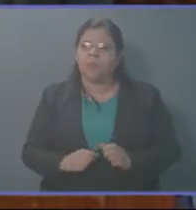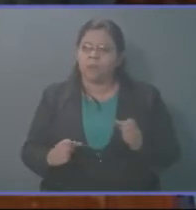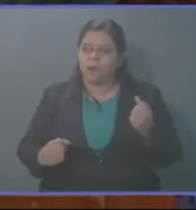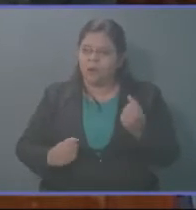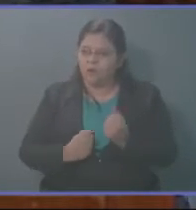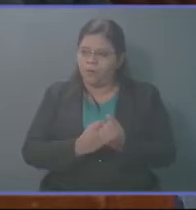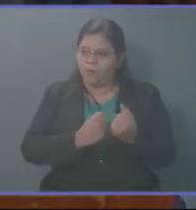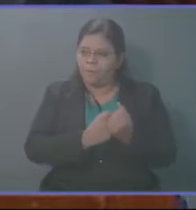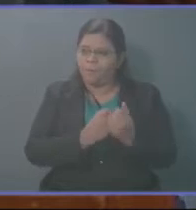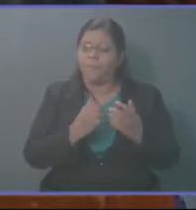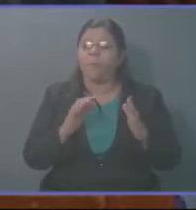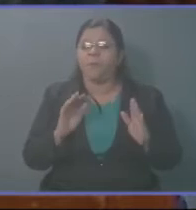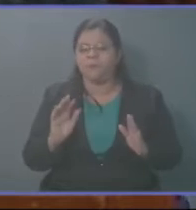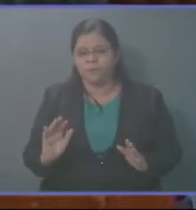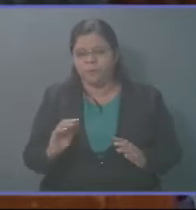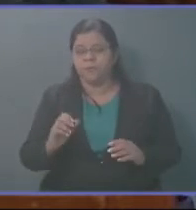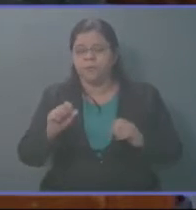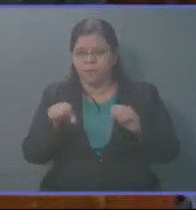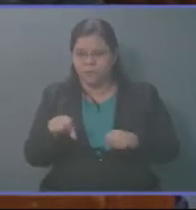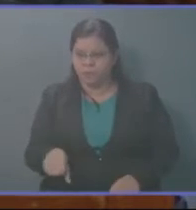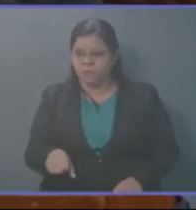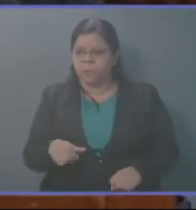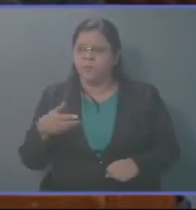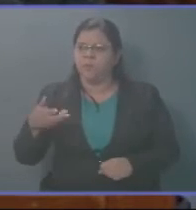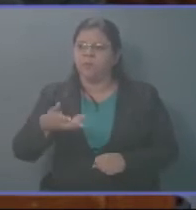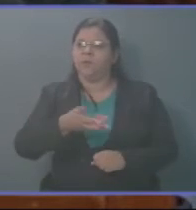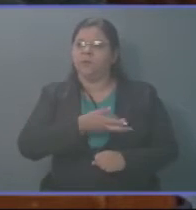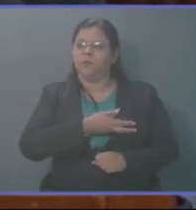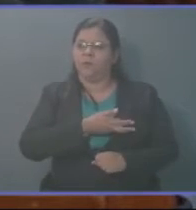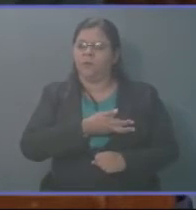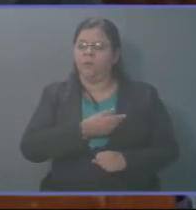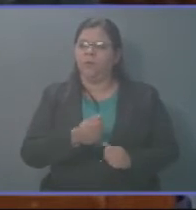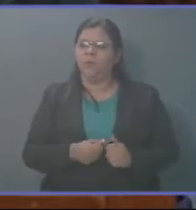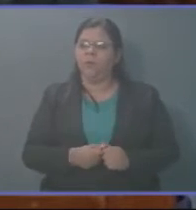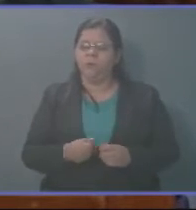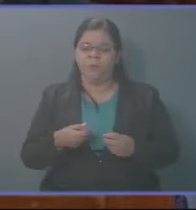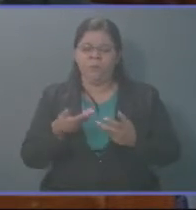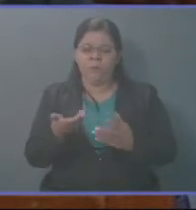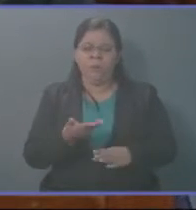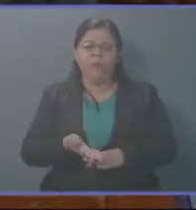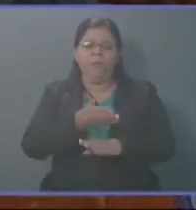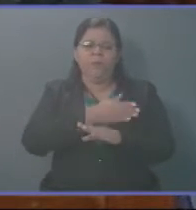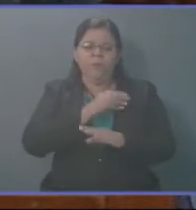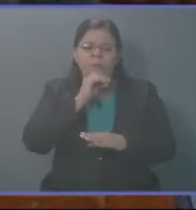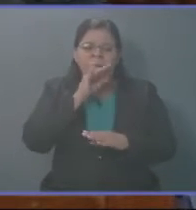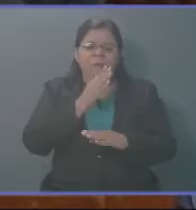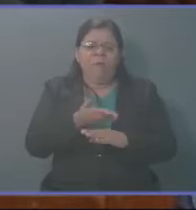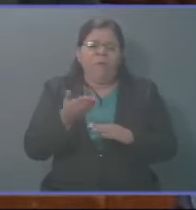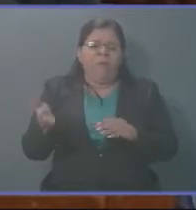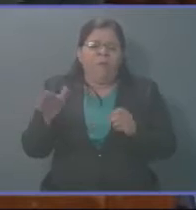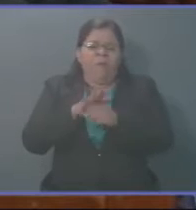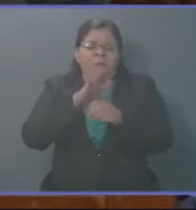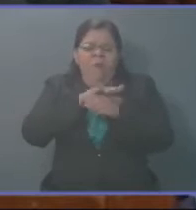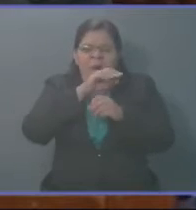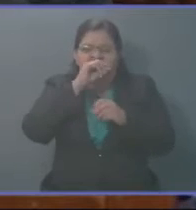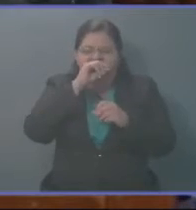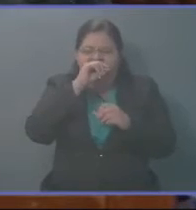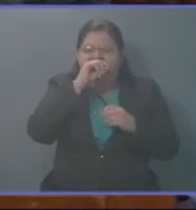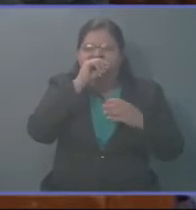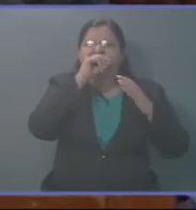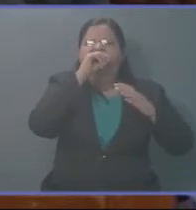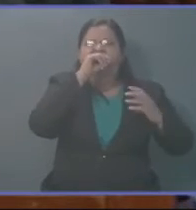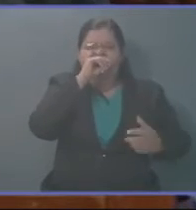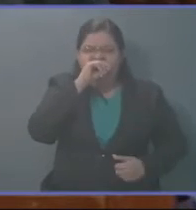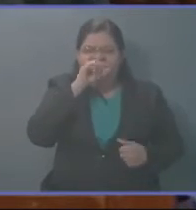apoyar o para poder darles, como dije anteriormente, las herramientas legales para que actúe el